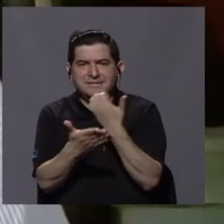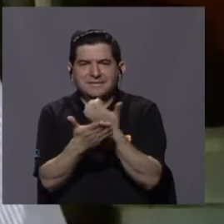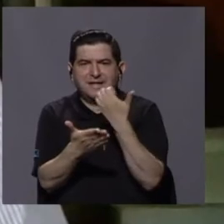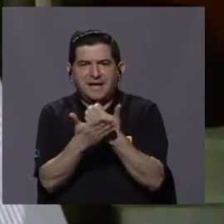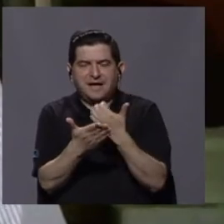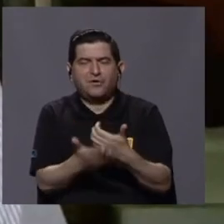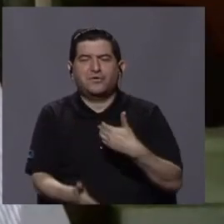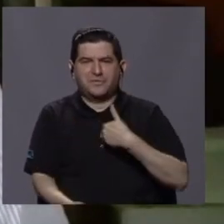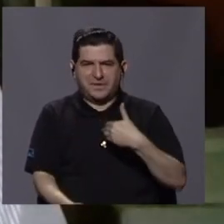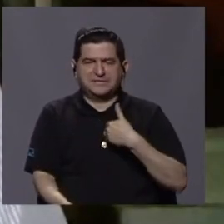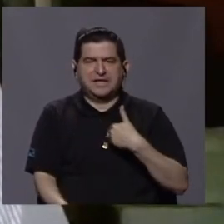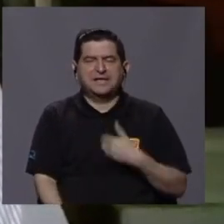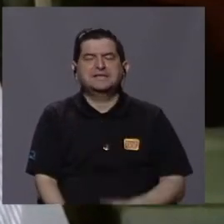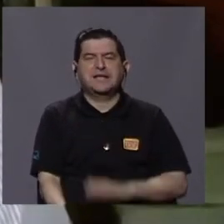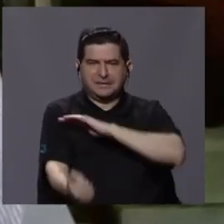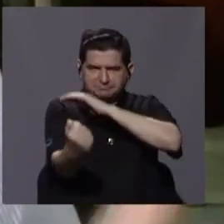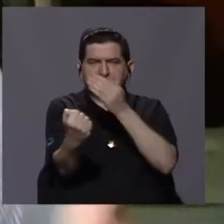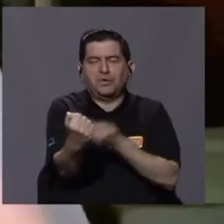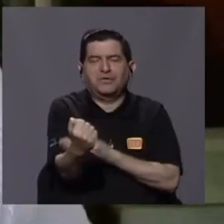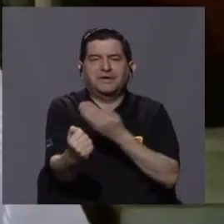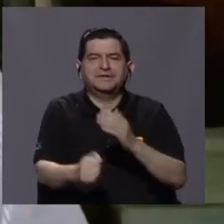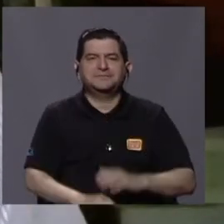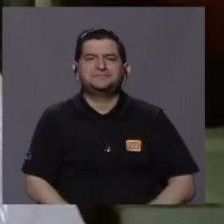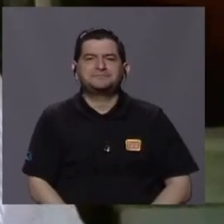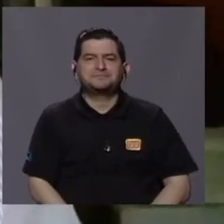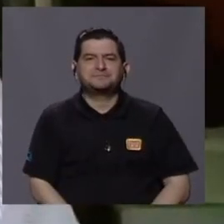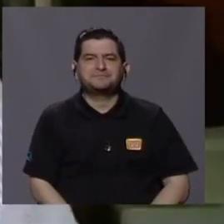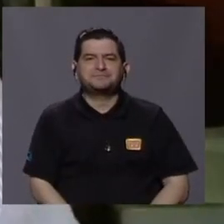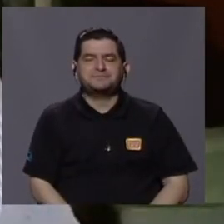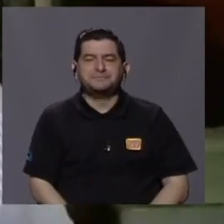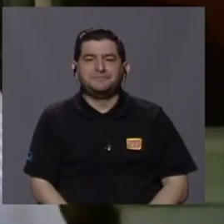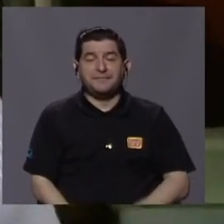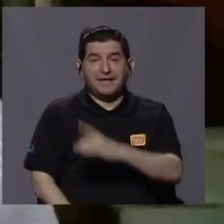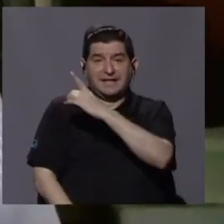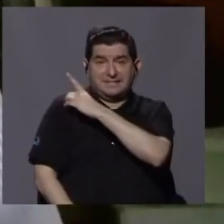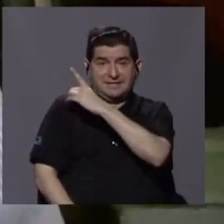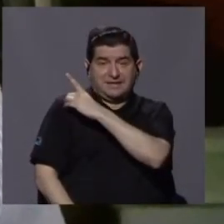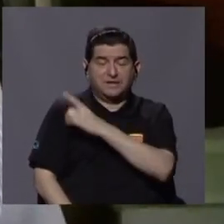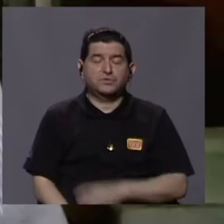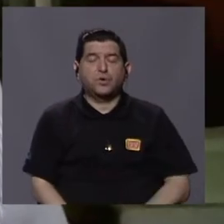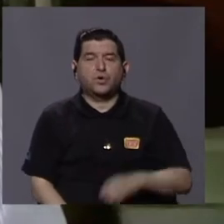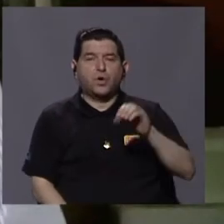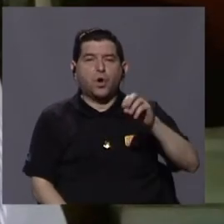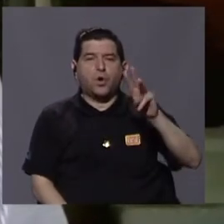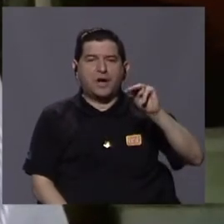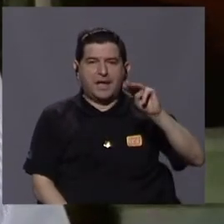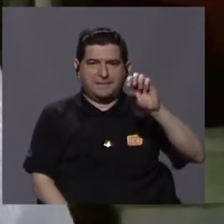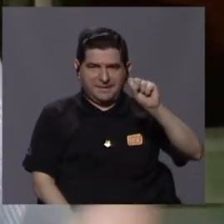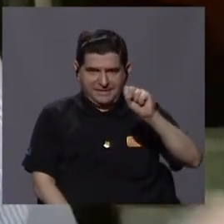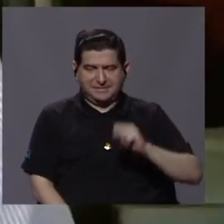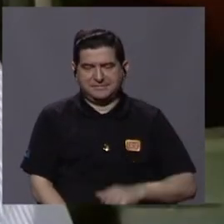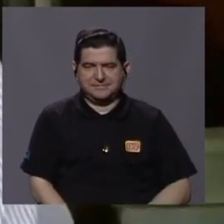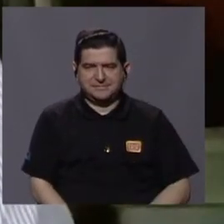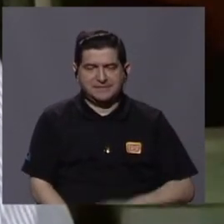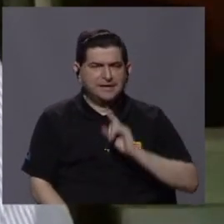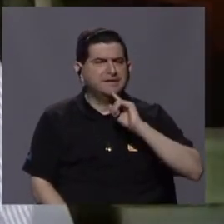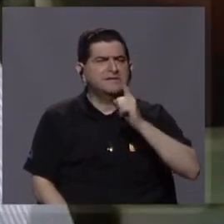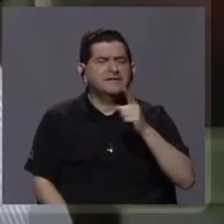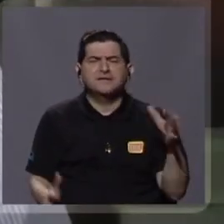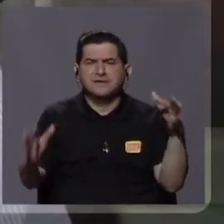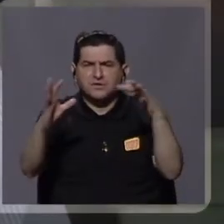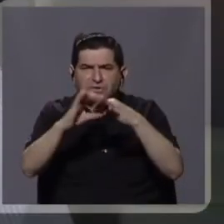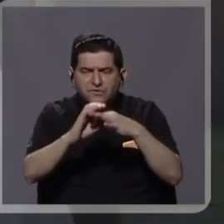pudientes a las más avanzadas a lo que el director de la organización mundial de la salud decía con